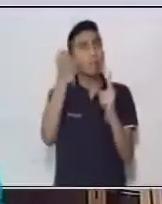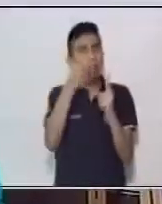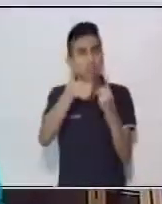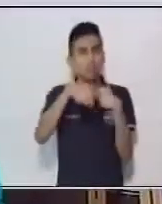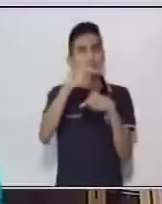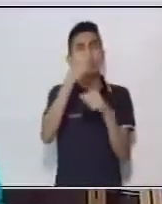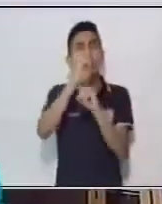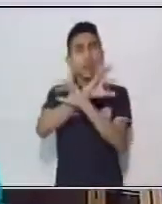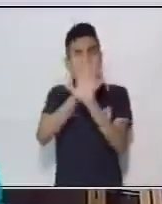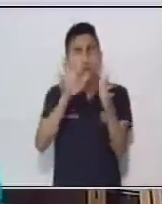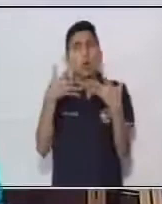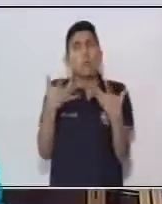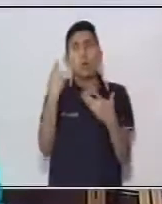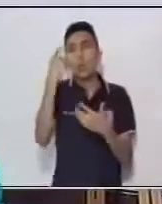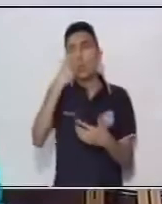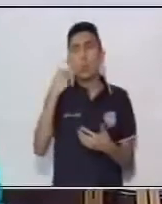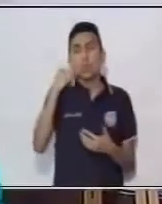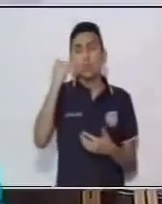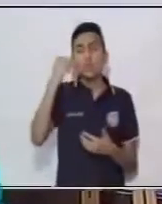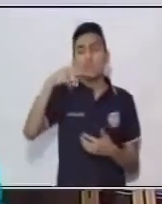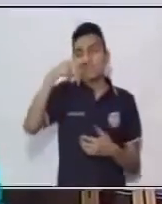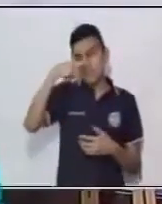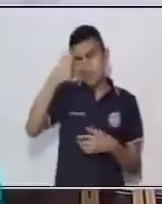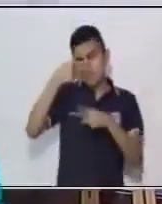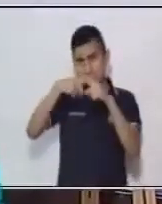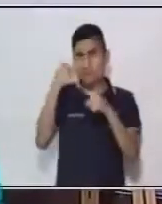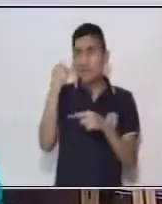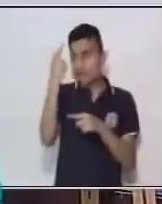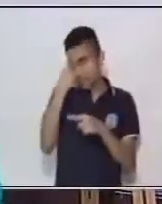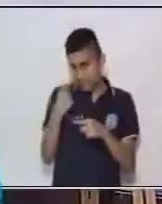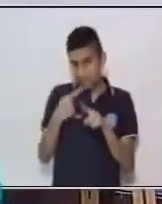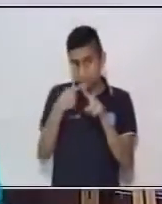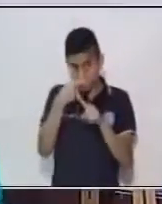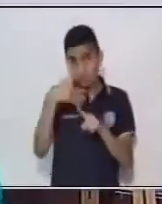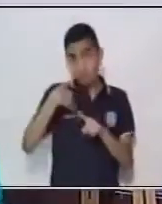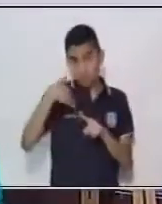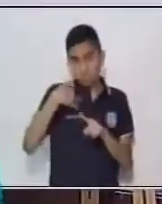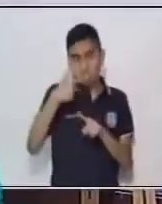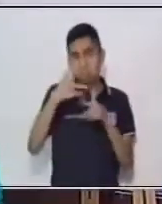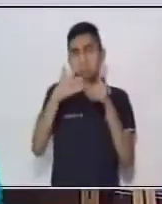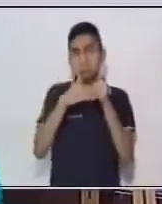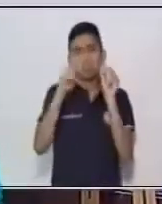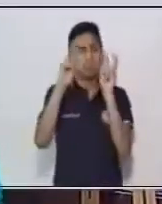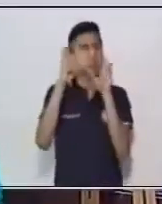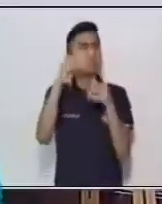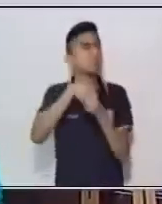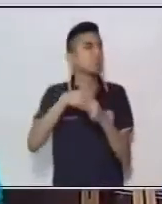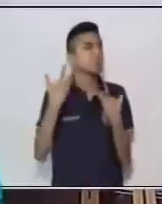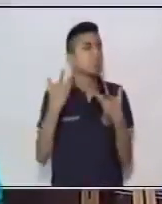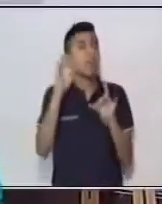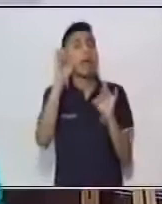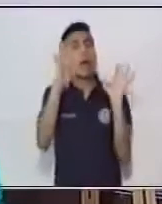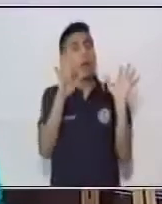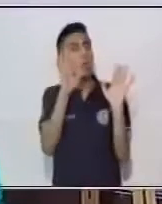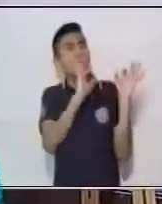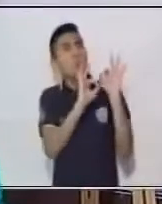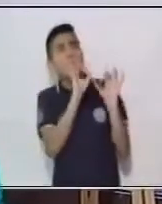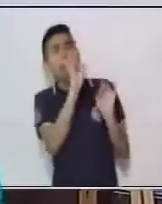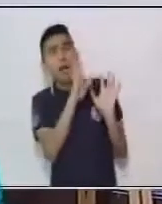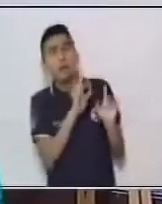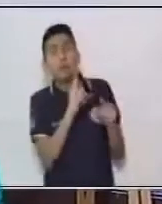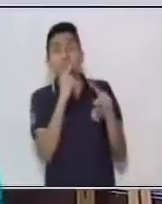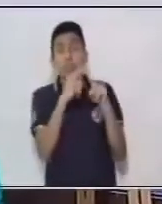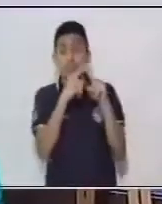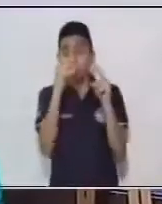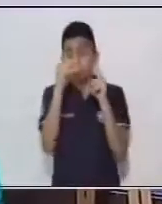forma o una sintaxis independiente, también nos dice algo acerca de algo. Y la